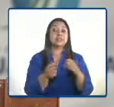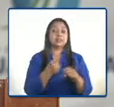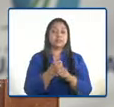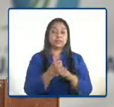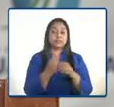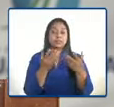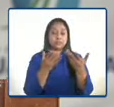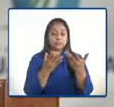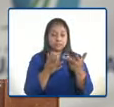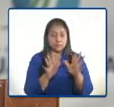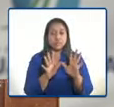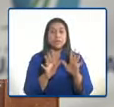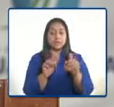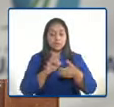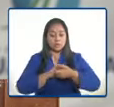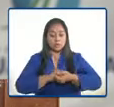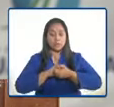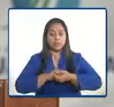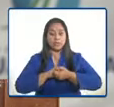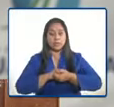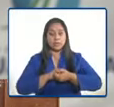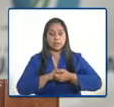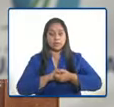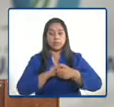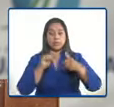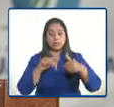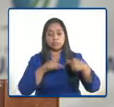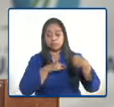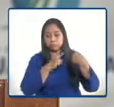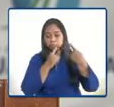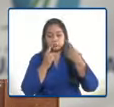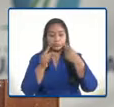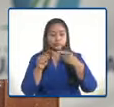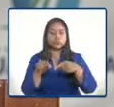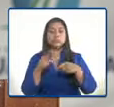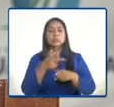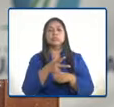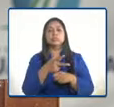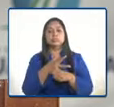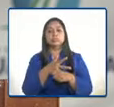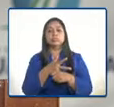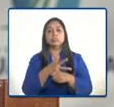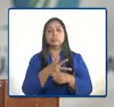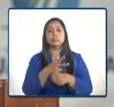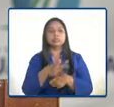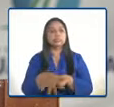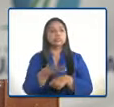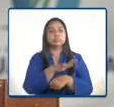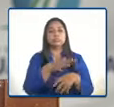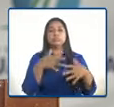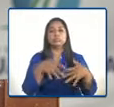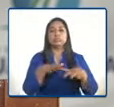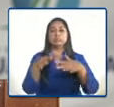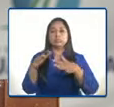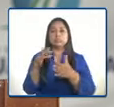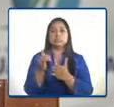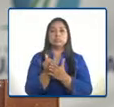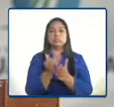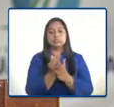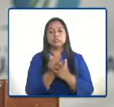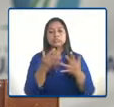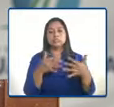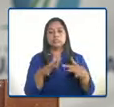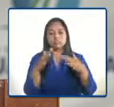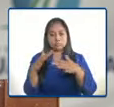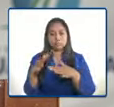que este convenio ha estado vigente en Guatemala, en todas nuestras instalaciones portuarias, y ya